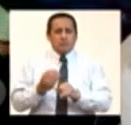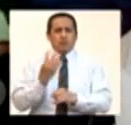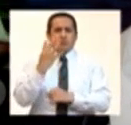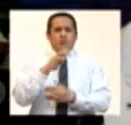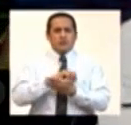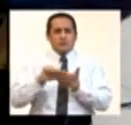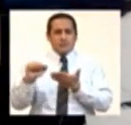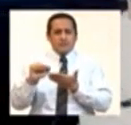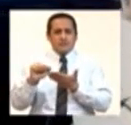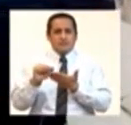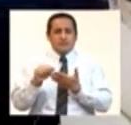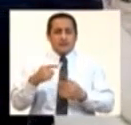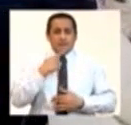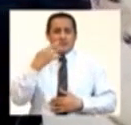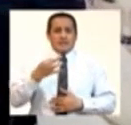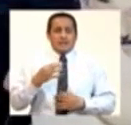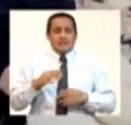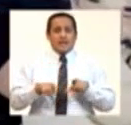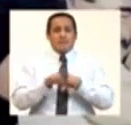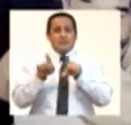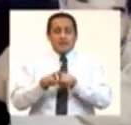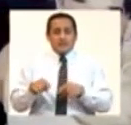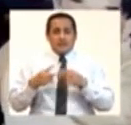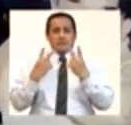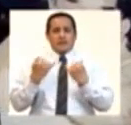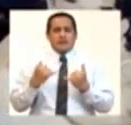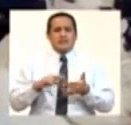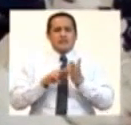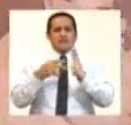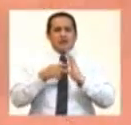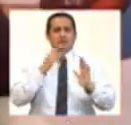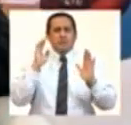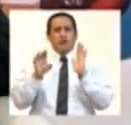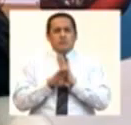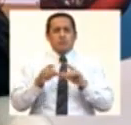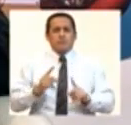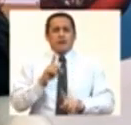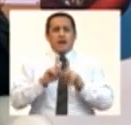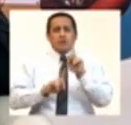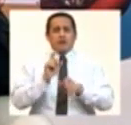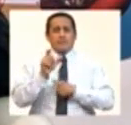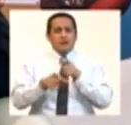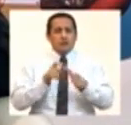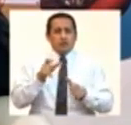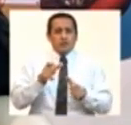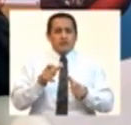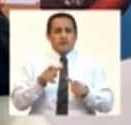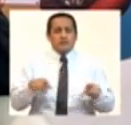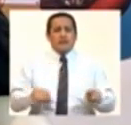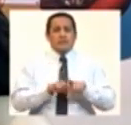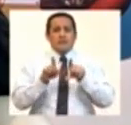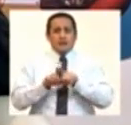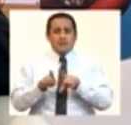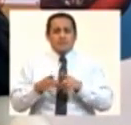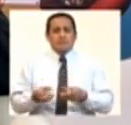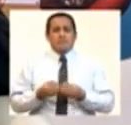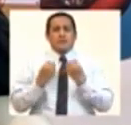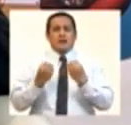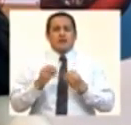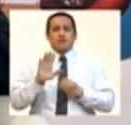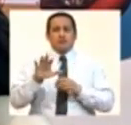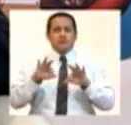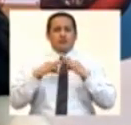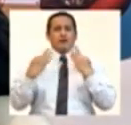internacional por 4 meses, ¿no es cierto? Además de lo que significó para los rehenes,